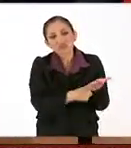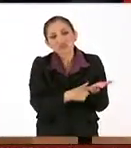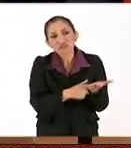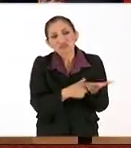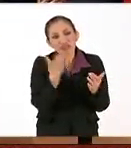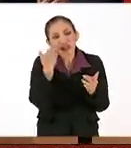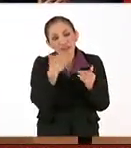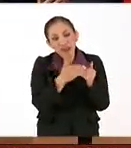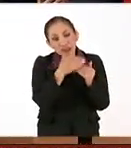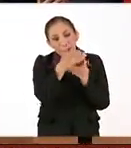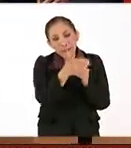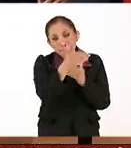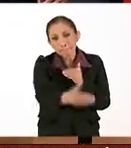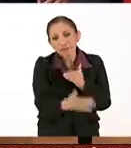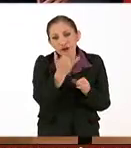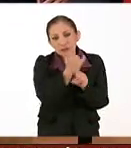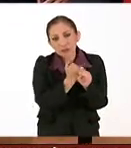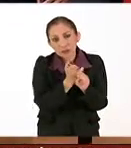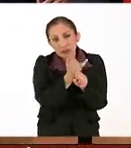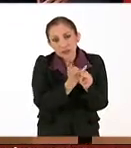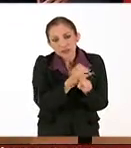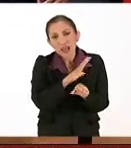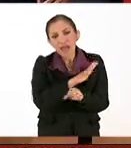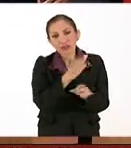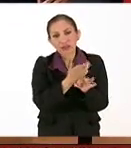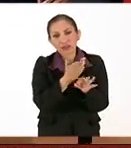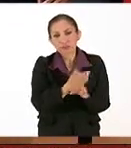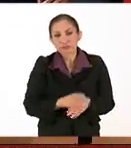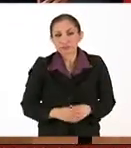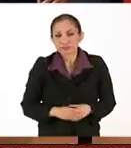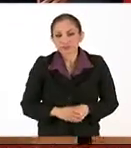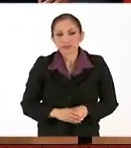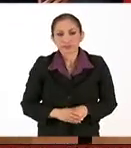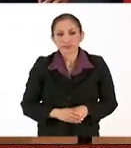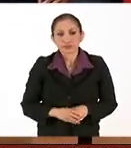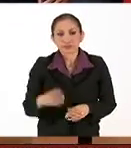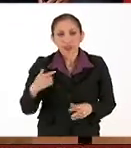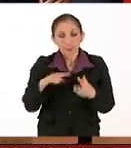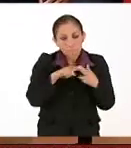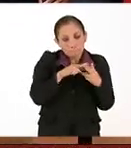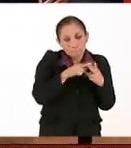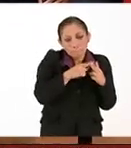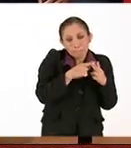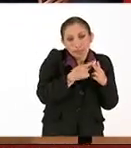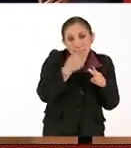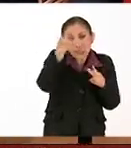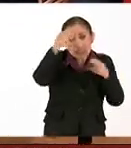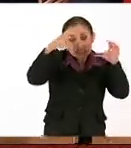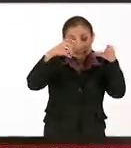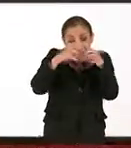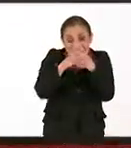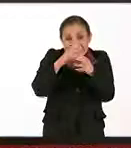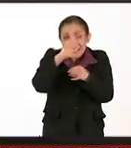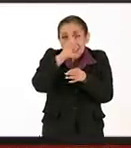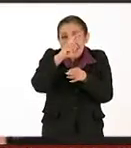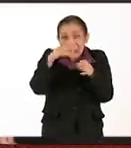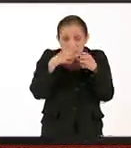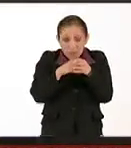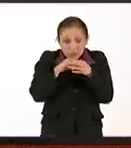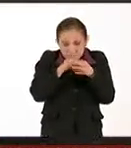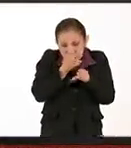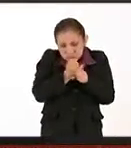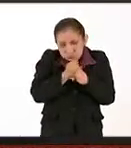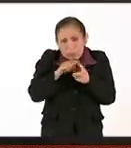qué etapa de estos estudios nos encontramos? Encontramos al inicio del camino. El cerebro es un vasto territorio que